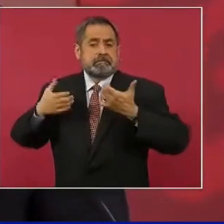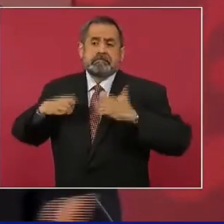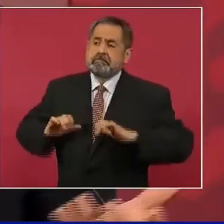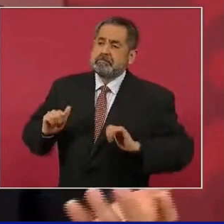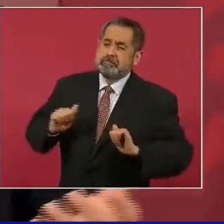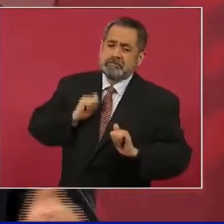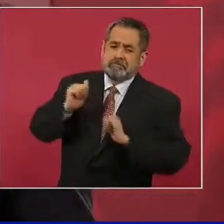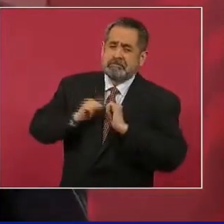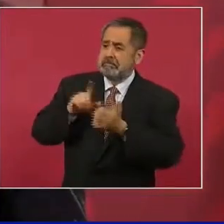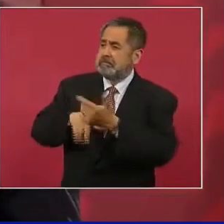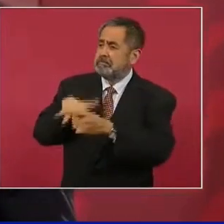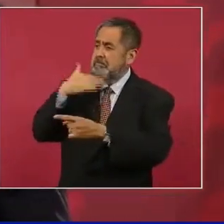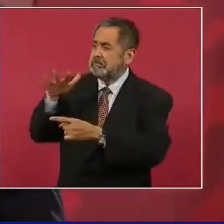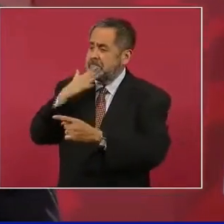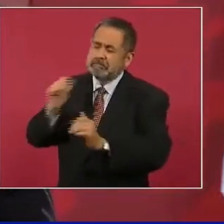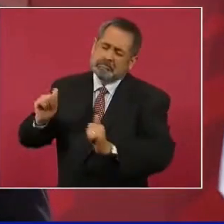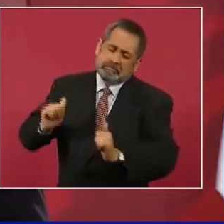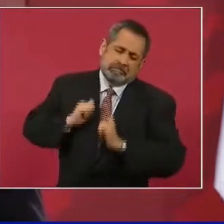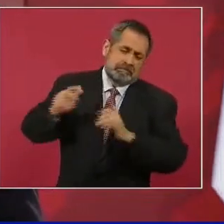de la corrupción